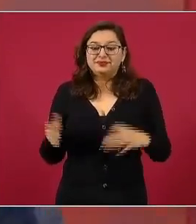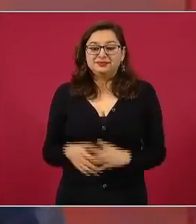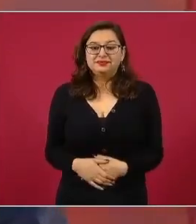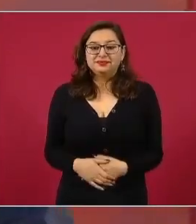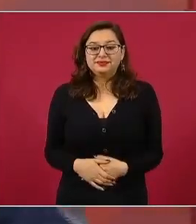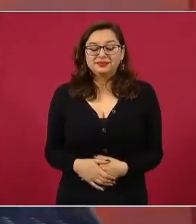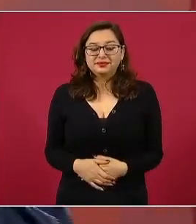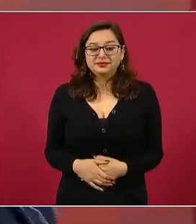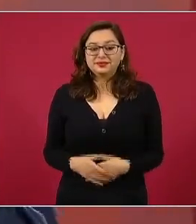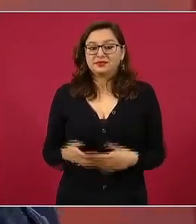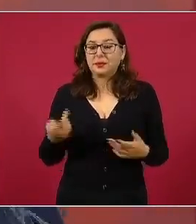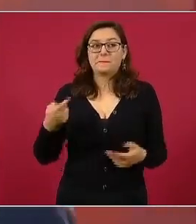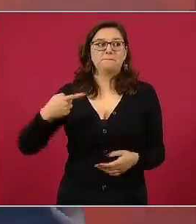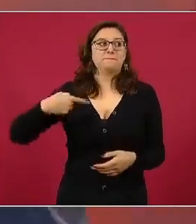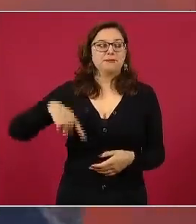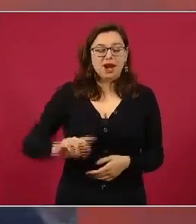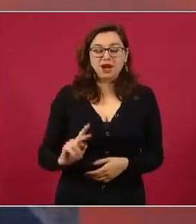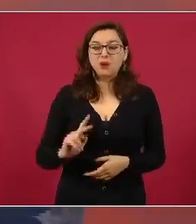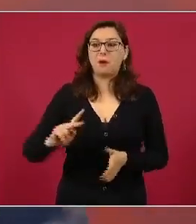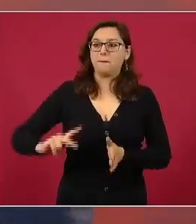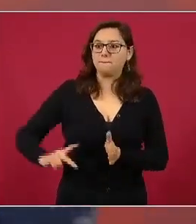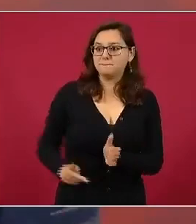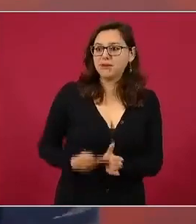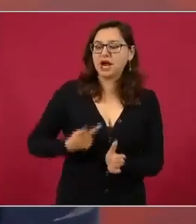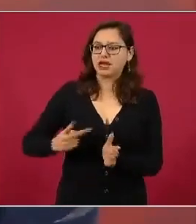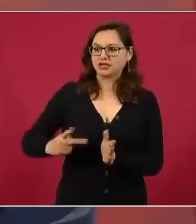estar constantemente